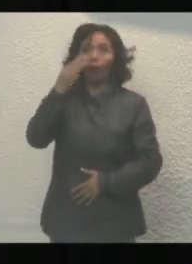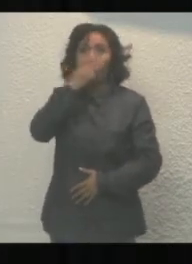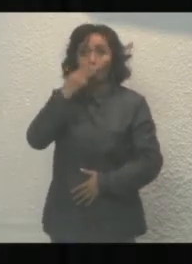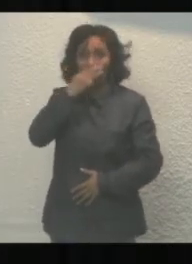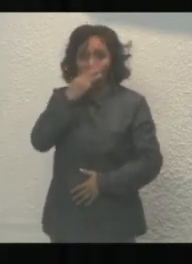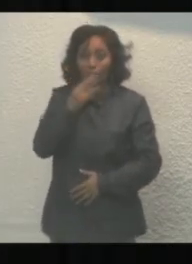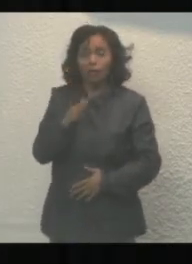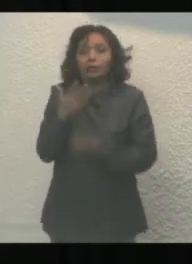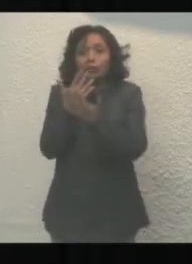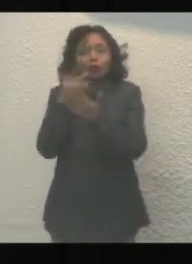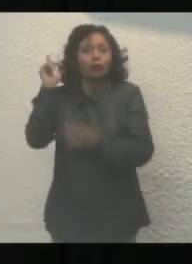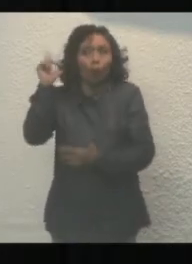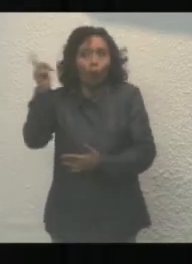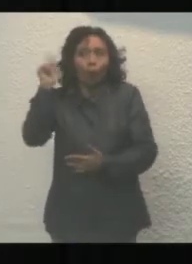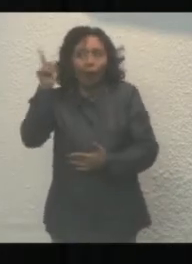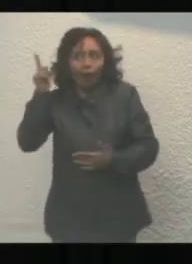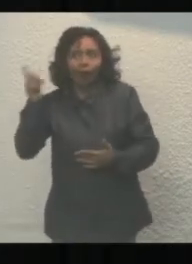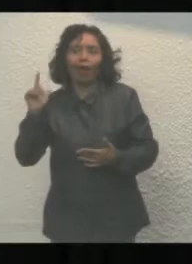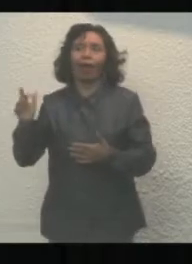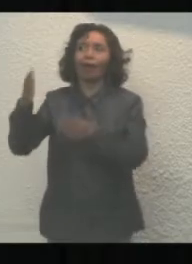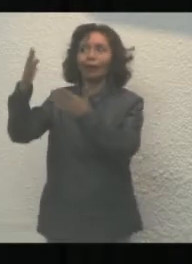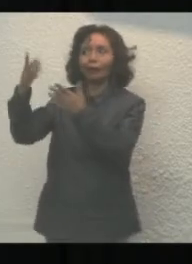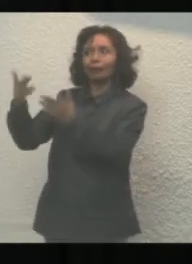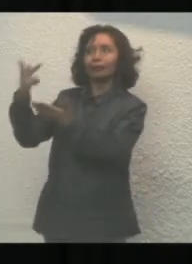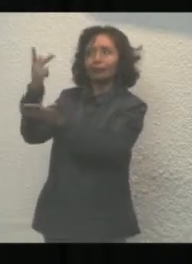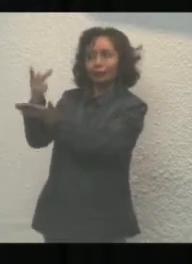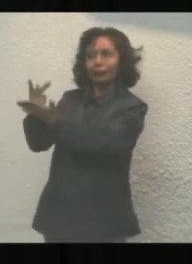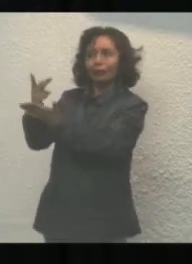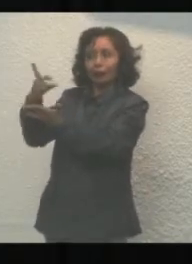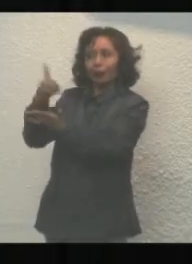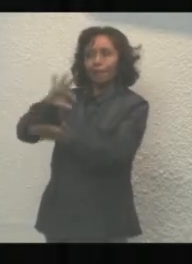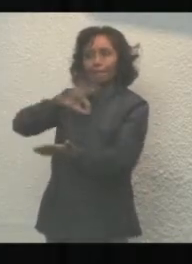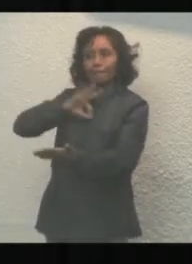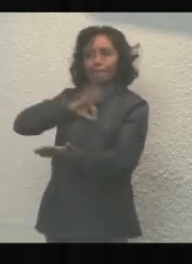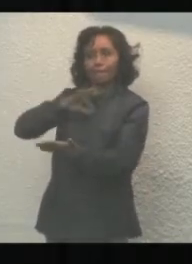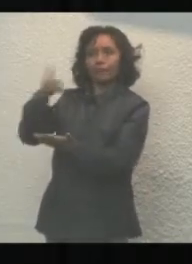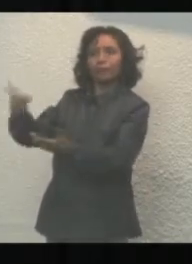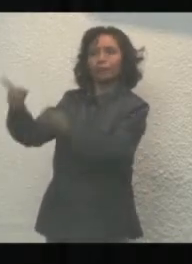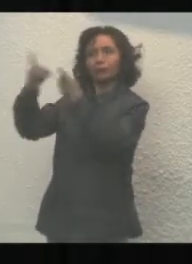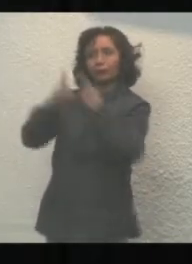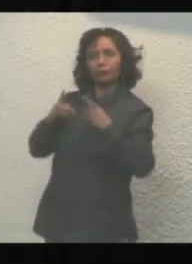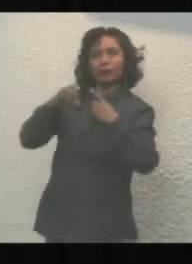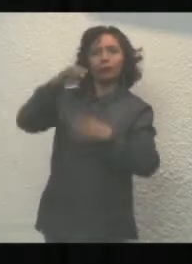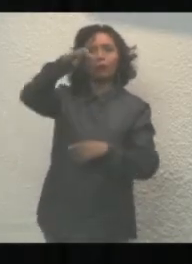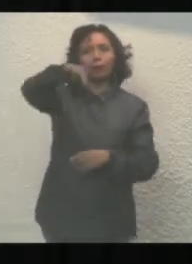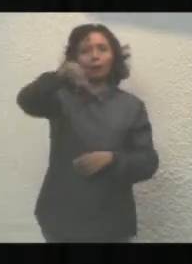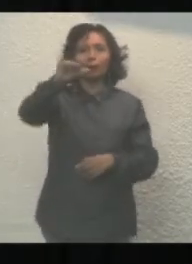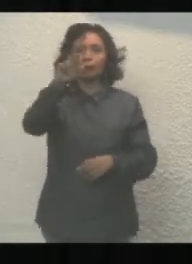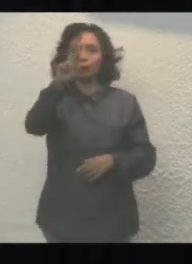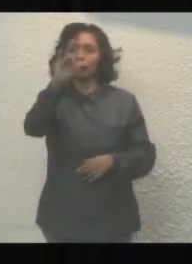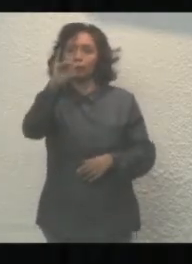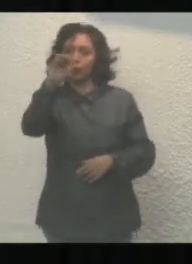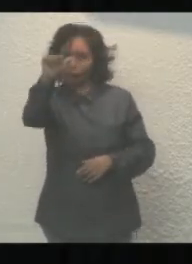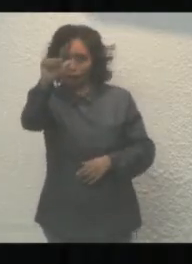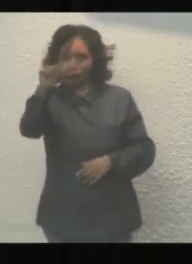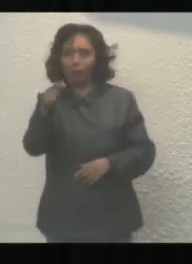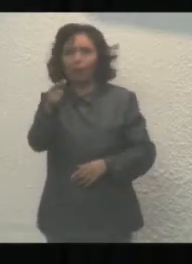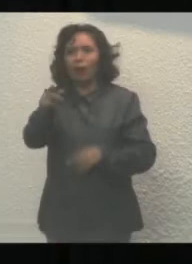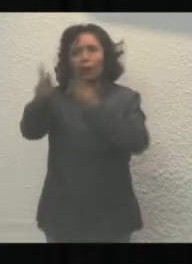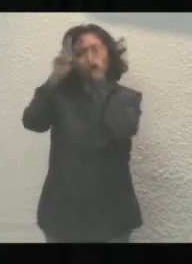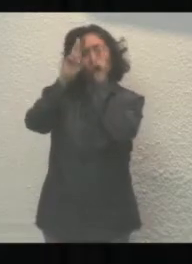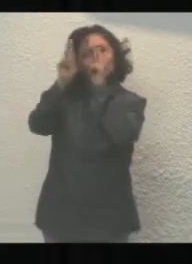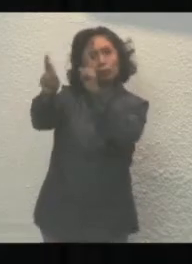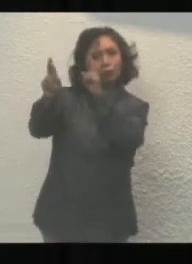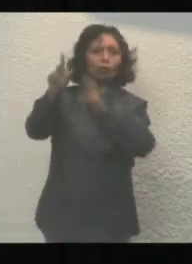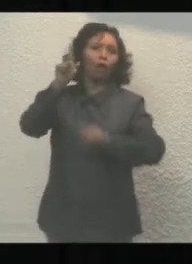mérito sea de María Wicap, es una medalla de María Wicap para reconocer a las